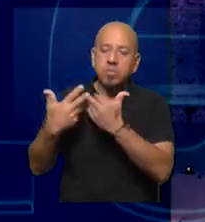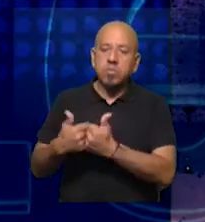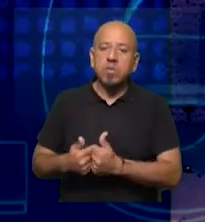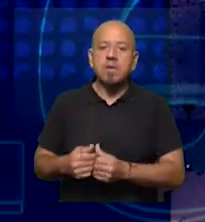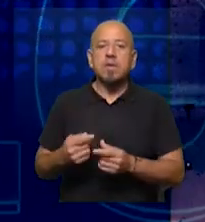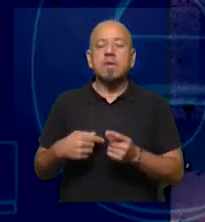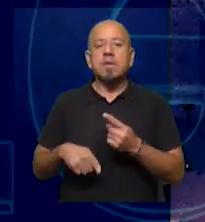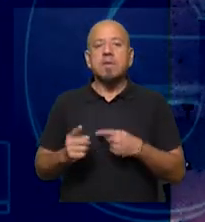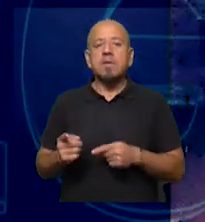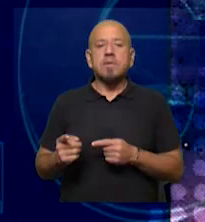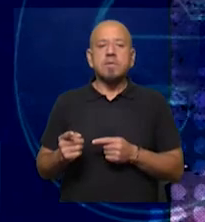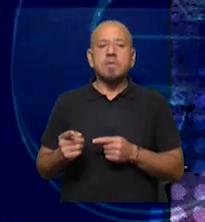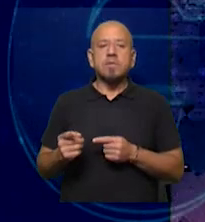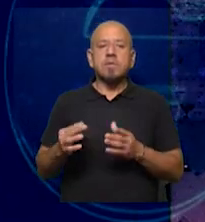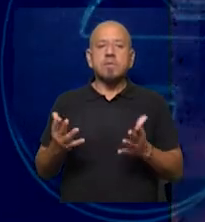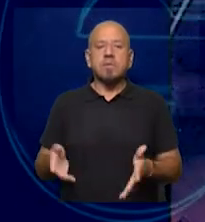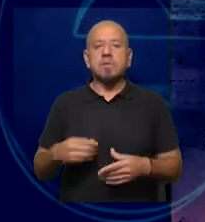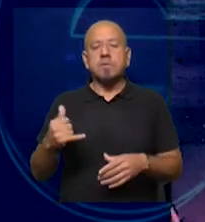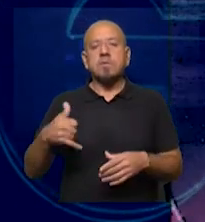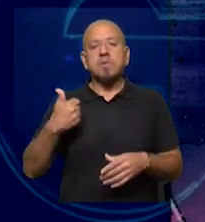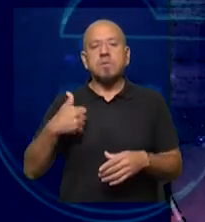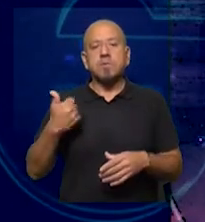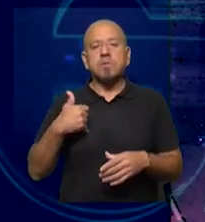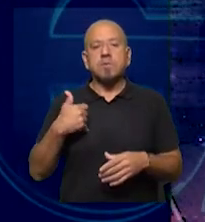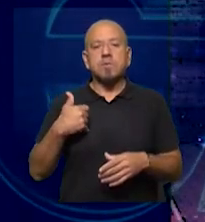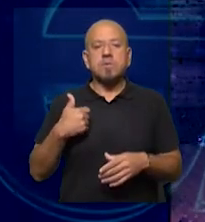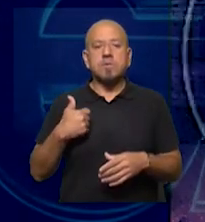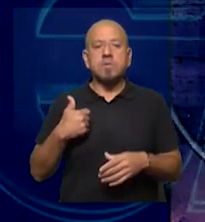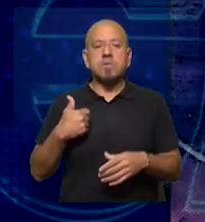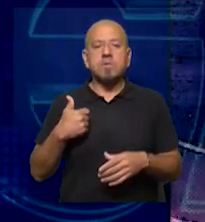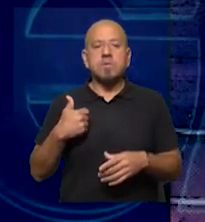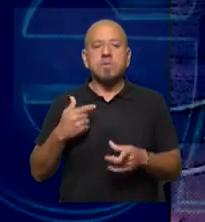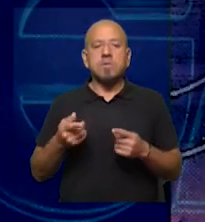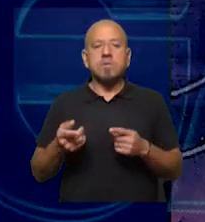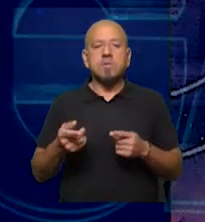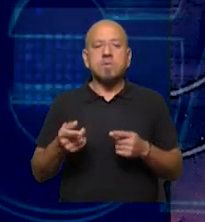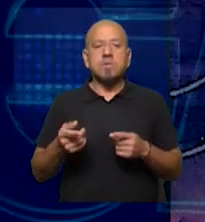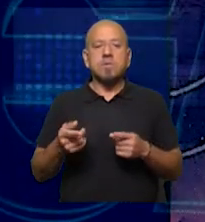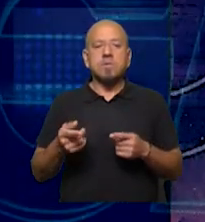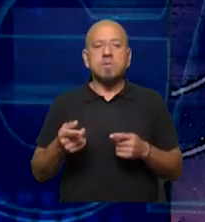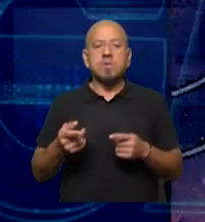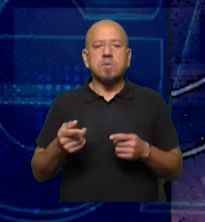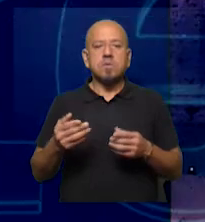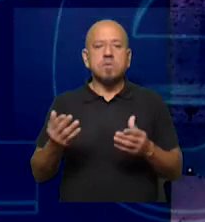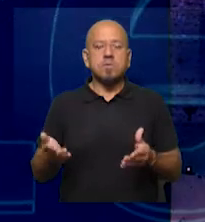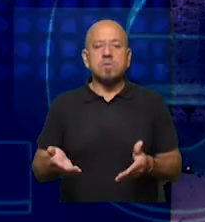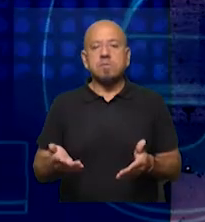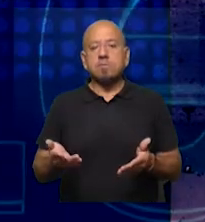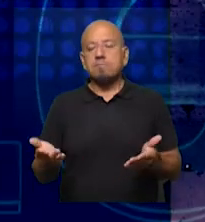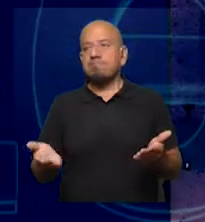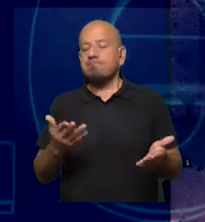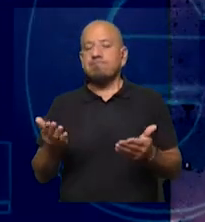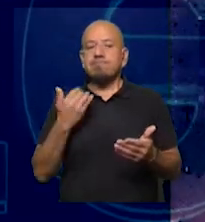deriva en jóvenes que, bueno, pierden el camino, si se quiere,